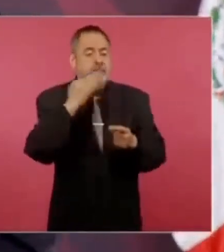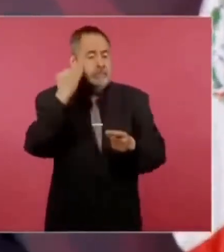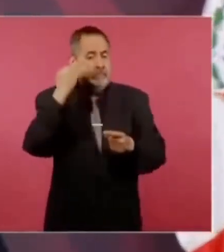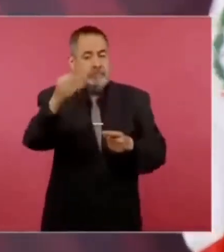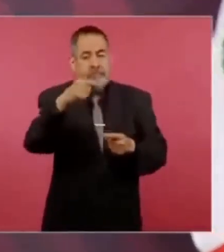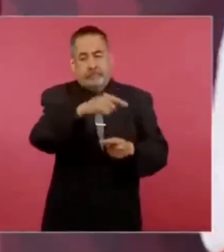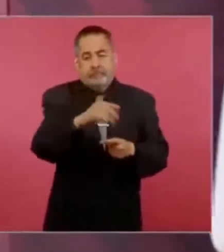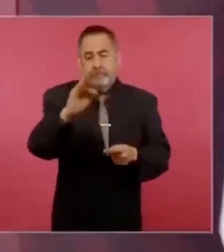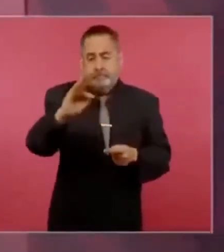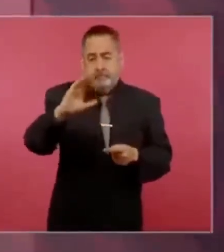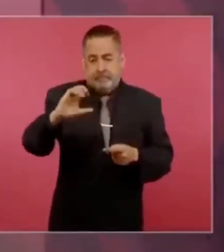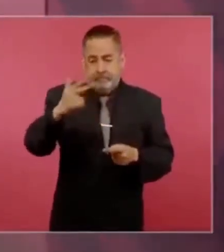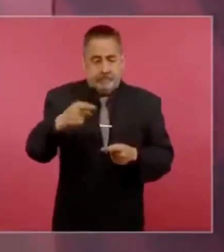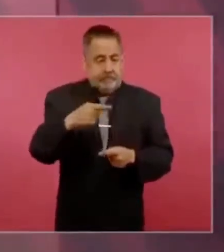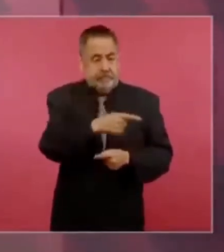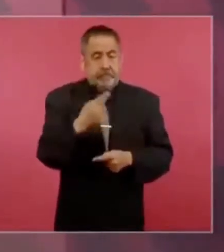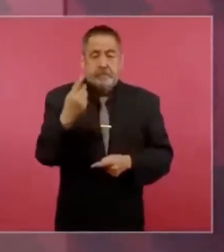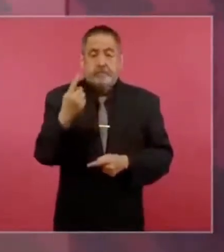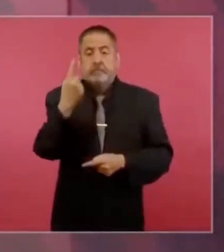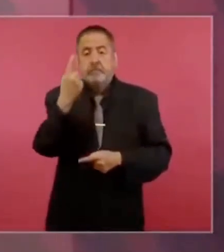3 años consecutivos